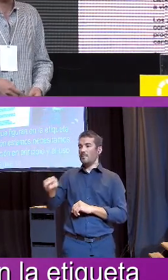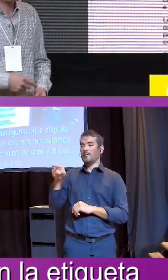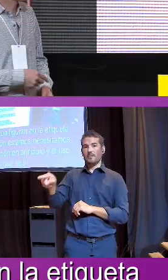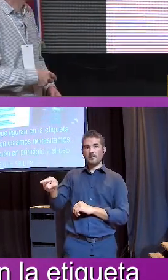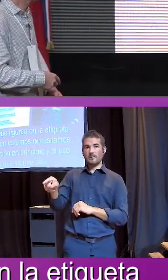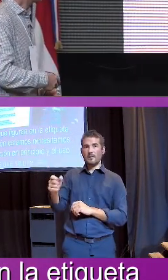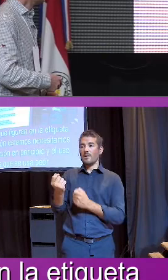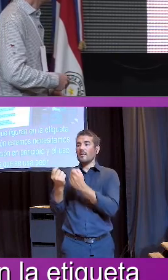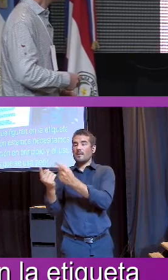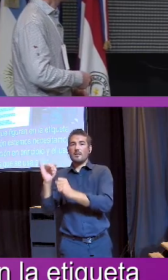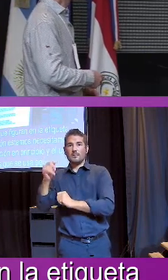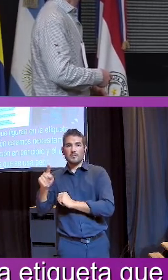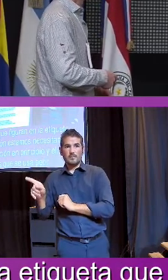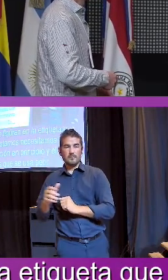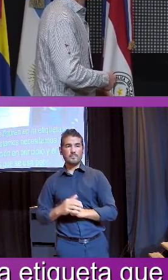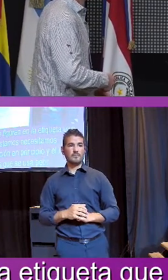peor.